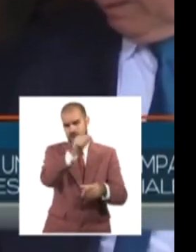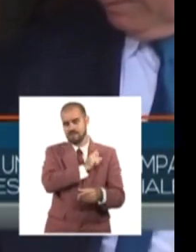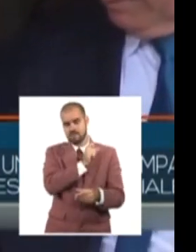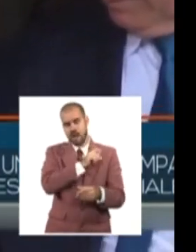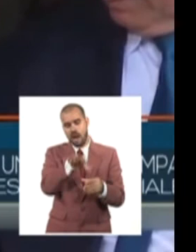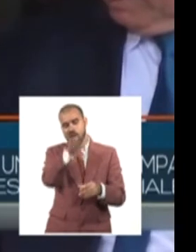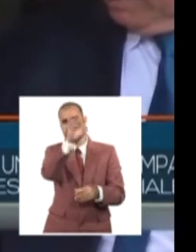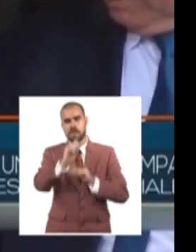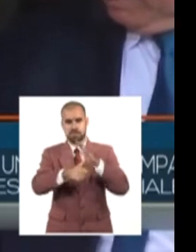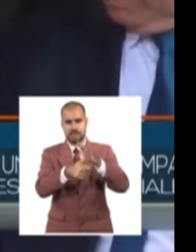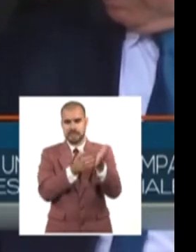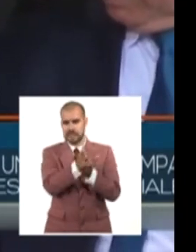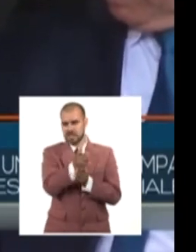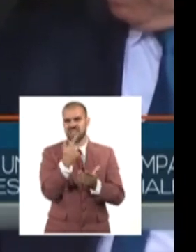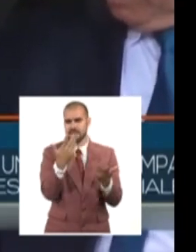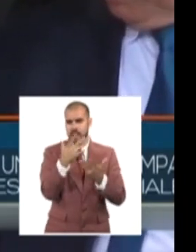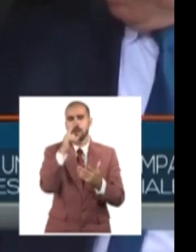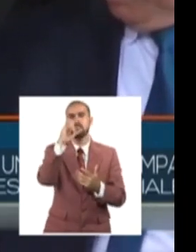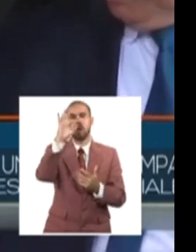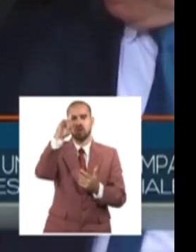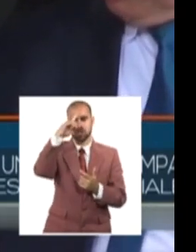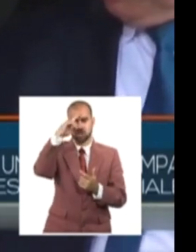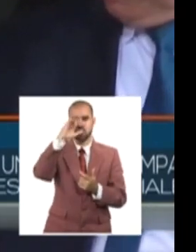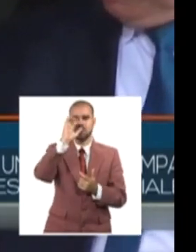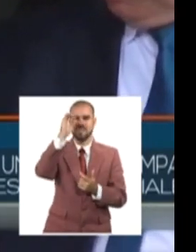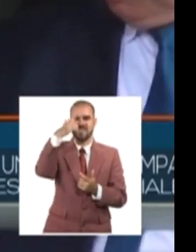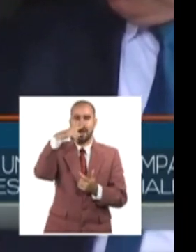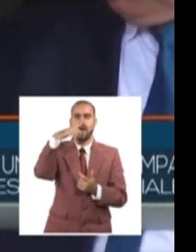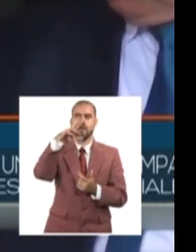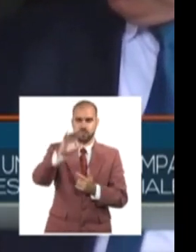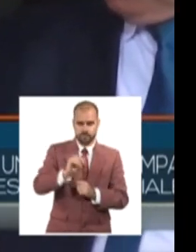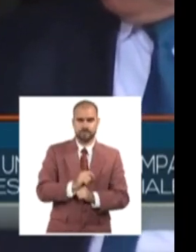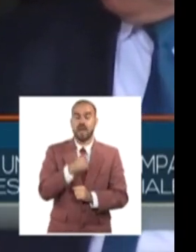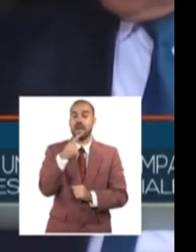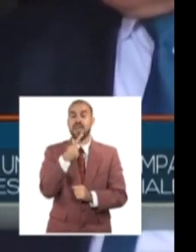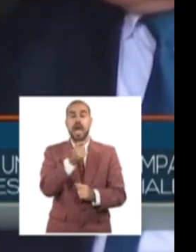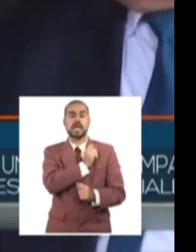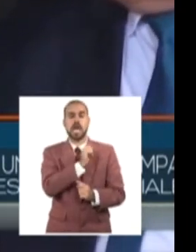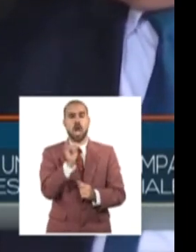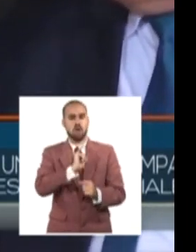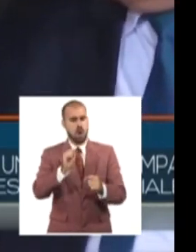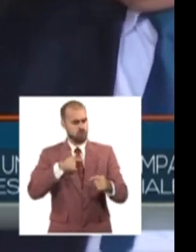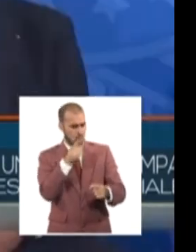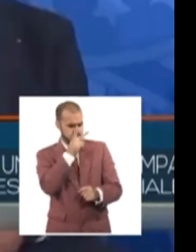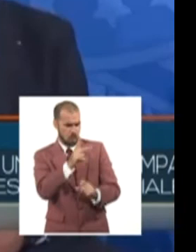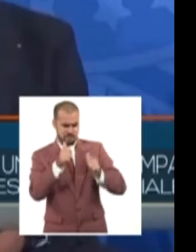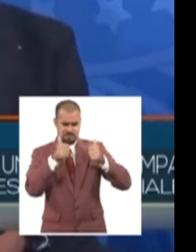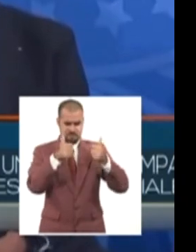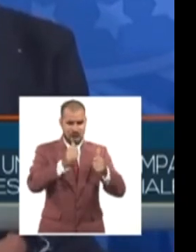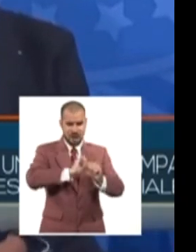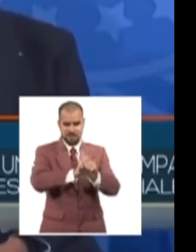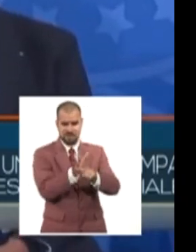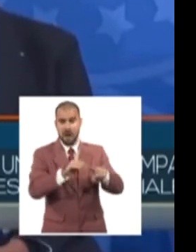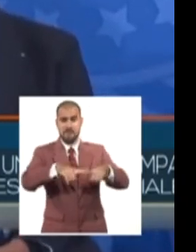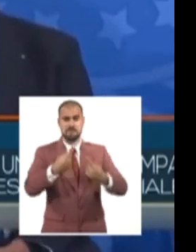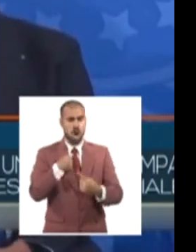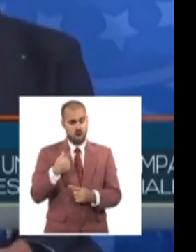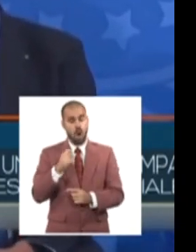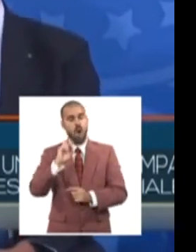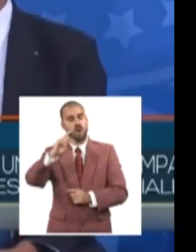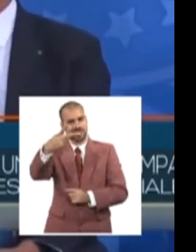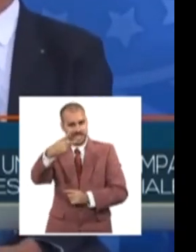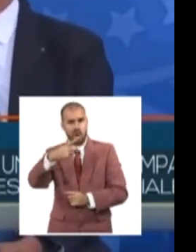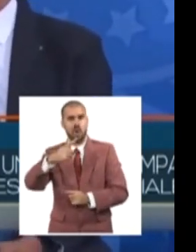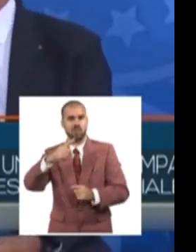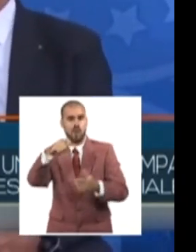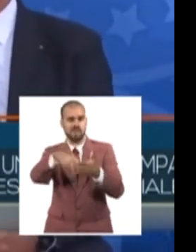presenten para presentar sus narrativas de superación de la pandemia y una escala optimista para un eventual segundo mandato el lema de la campaña de habla